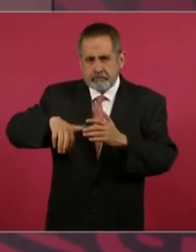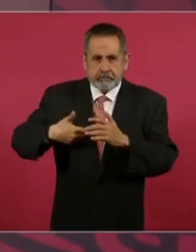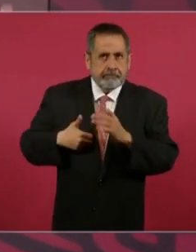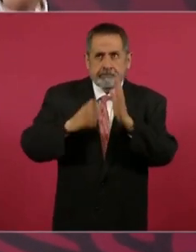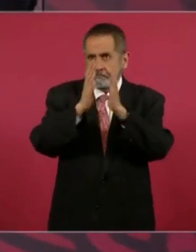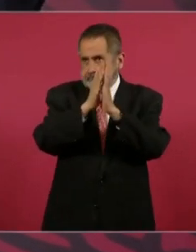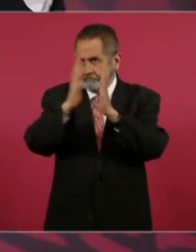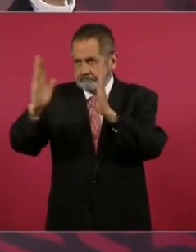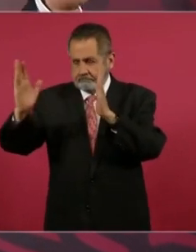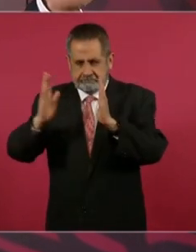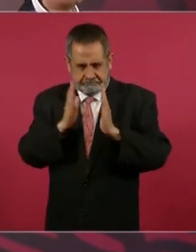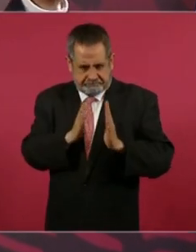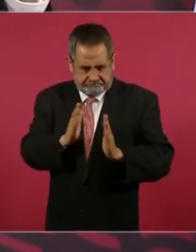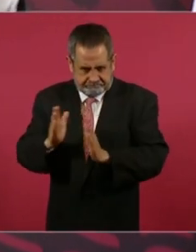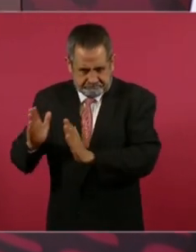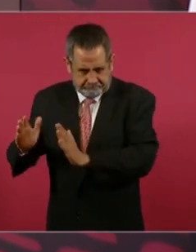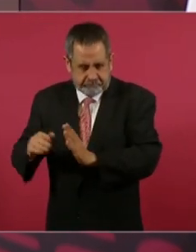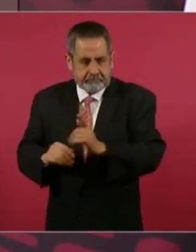pero